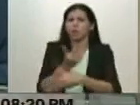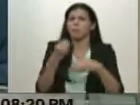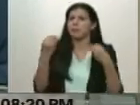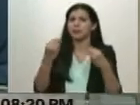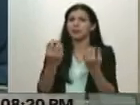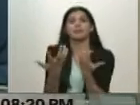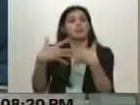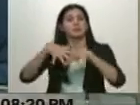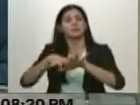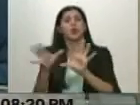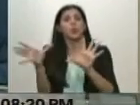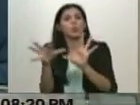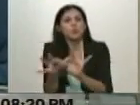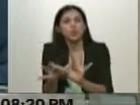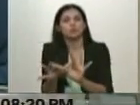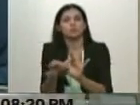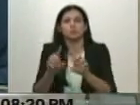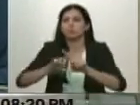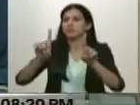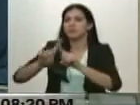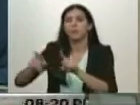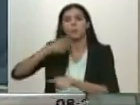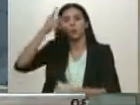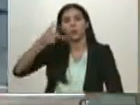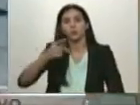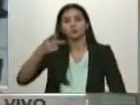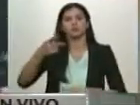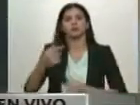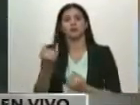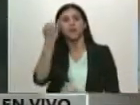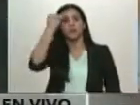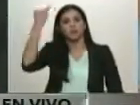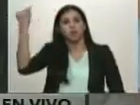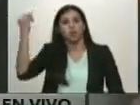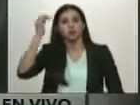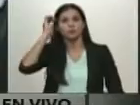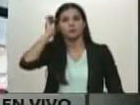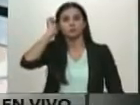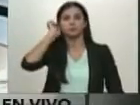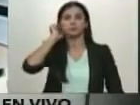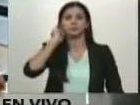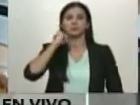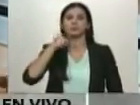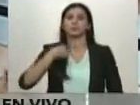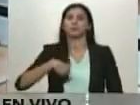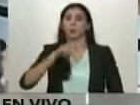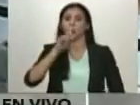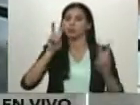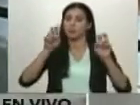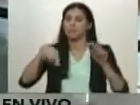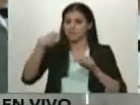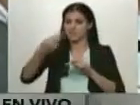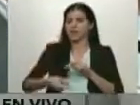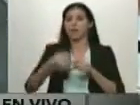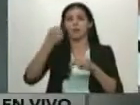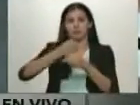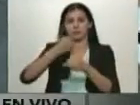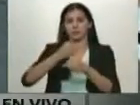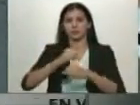integración, para la unión en la diversidad política e ideológica. Es uno de los temas que mañana vamos a estar